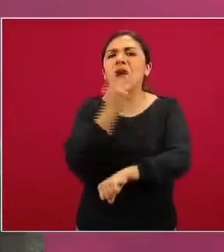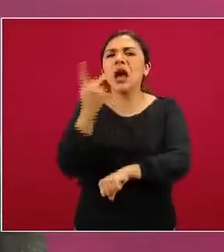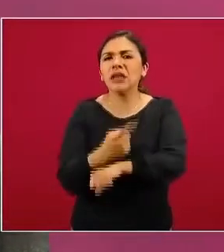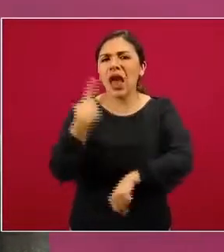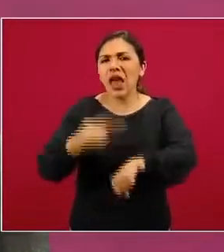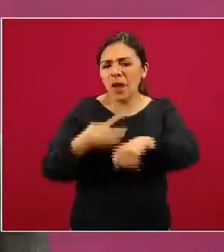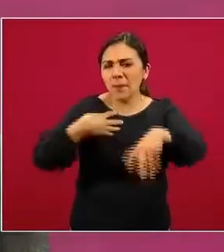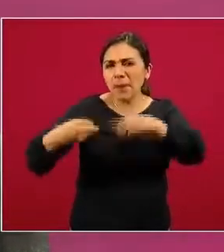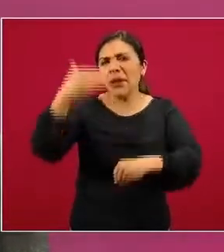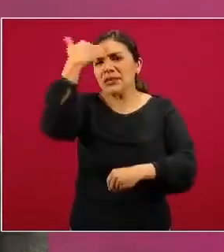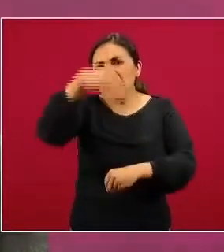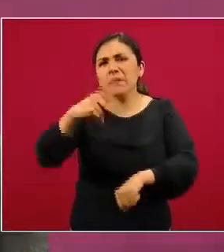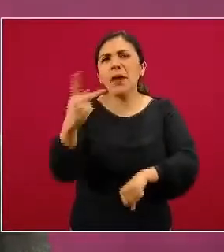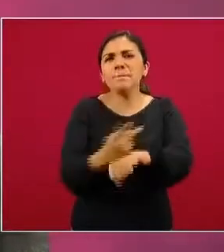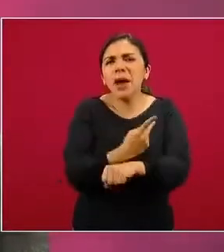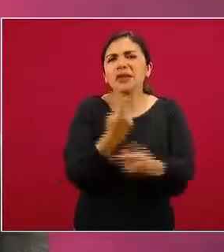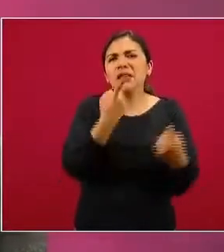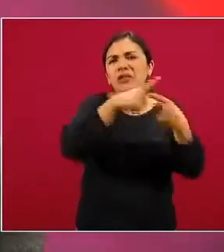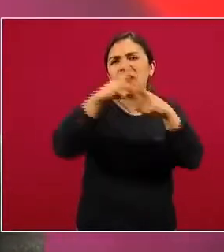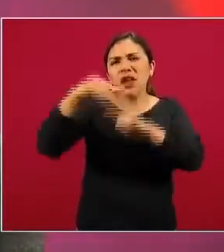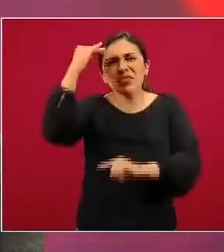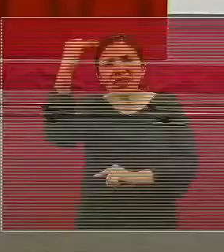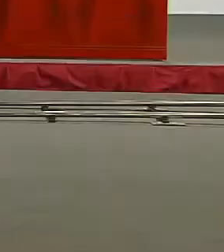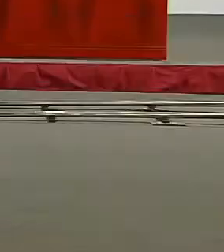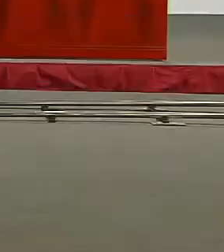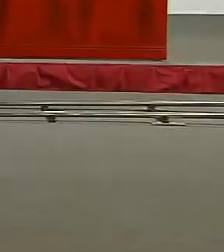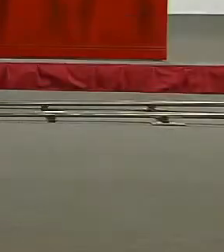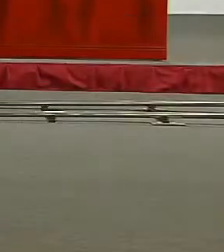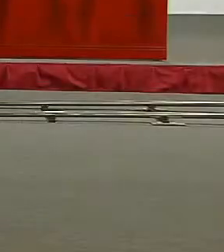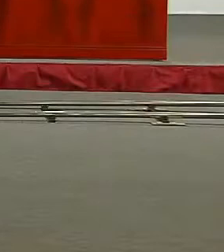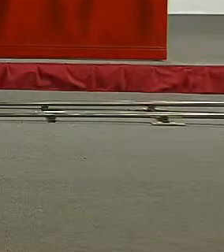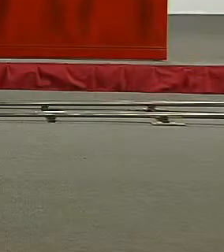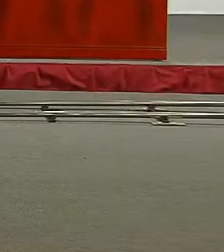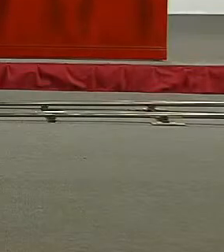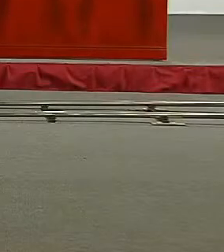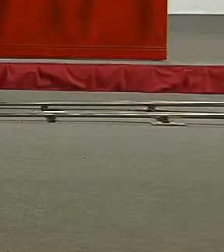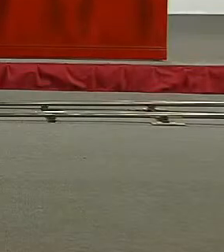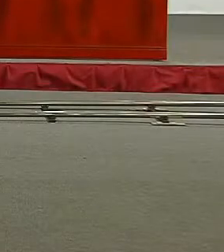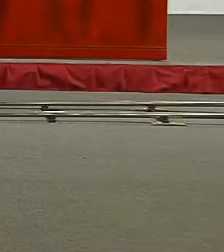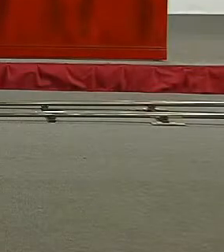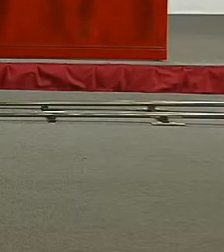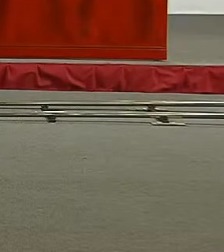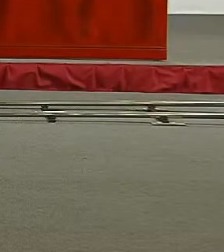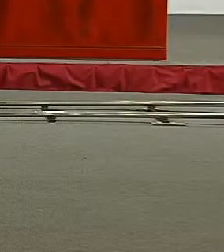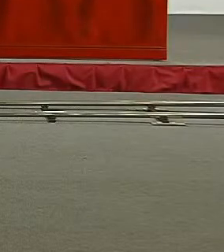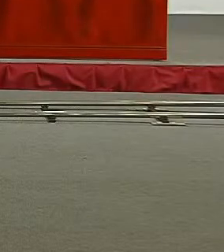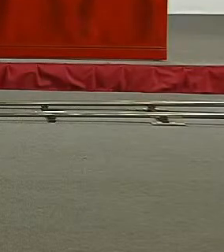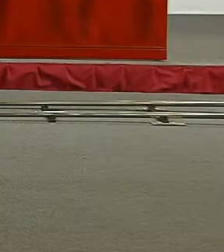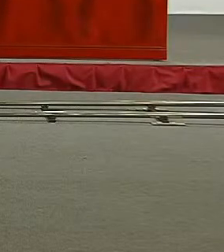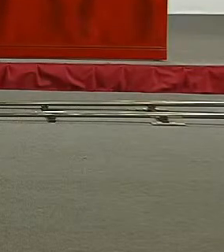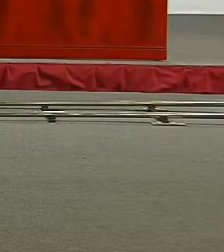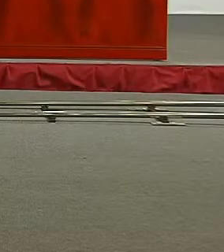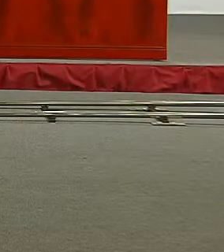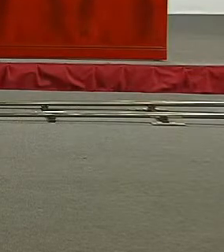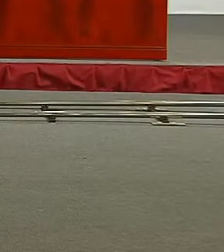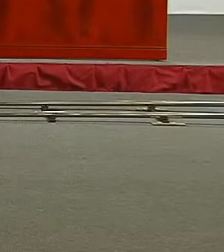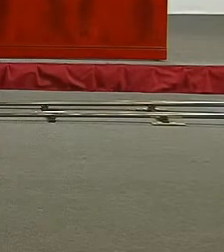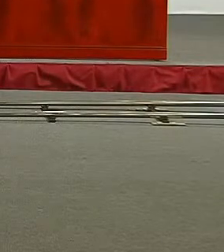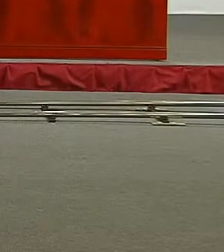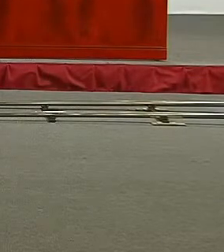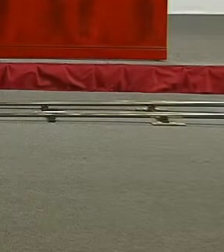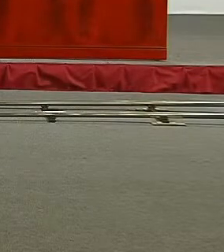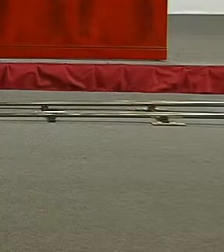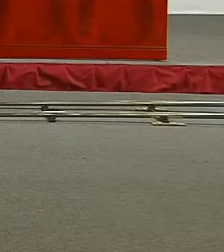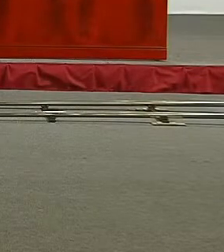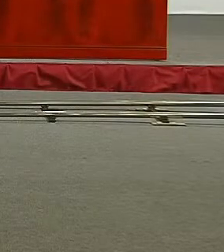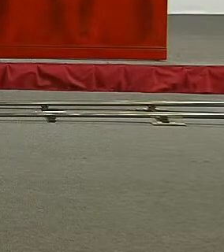la epidemia, saben lo que ha ocurrido en cada fase, conocen que se trata de una estrategia integral que México estableció desde